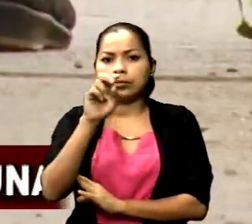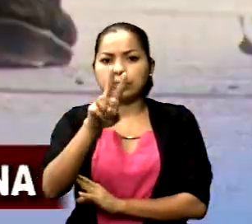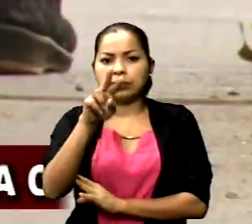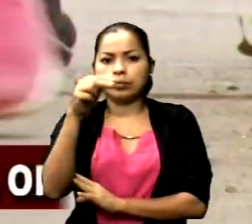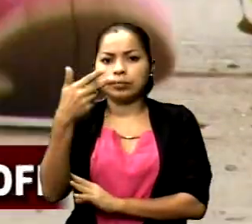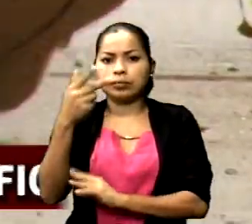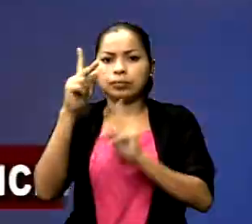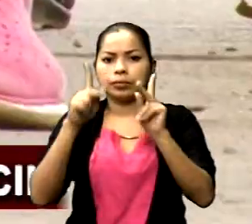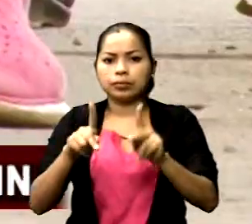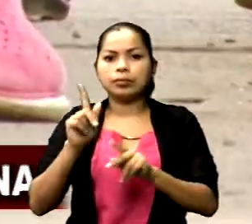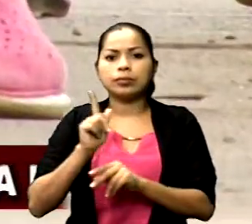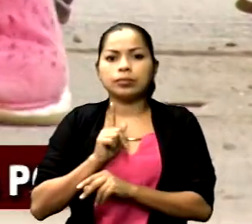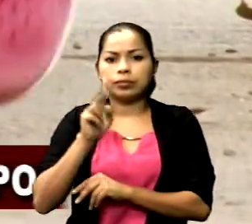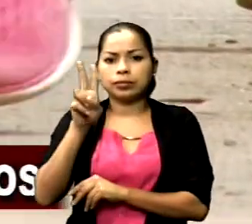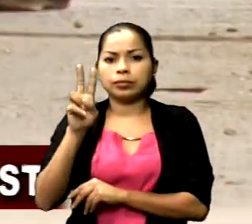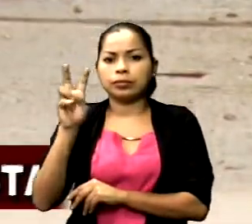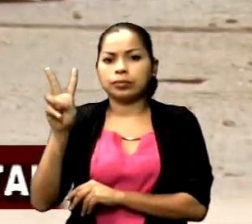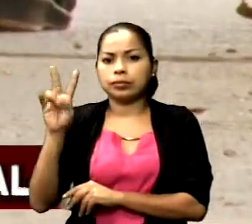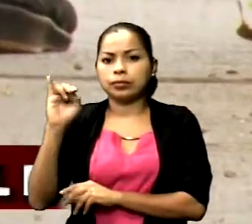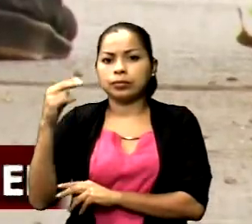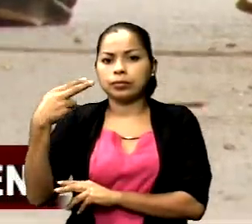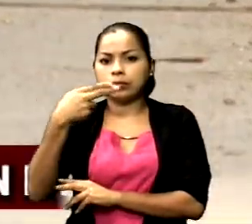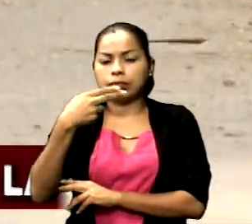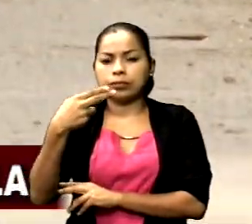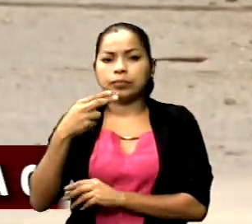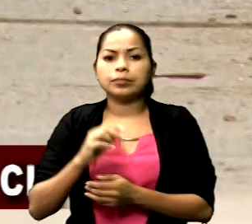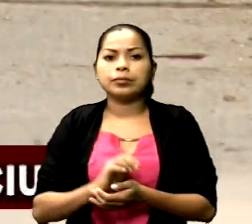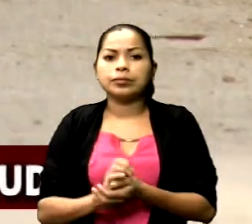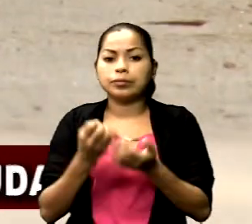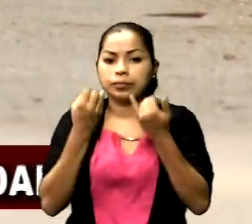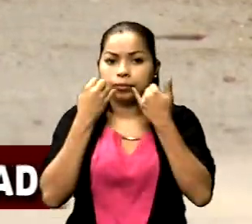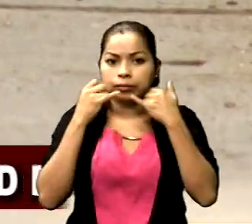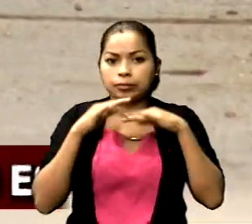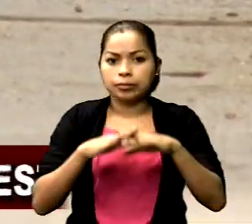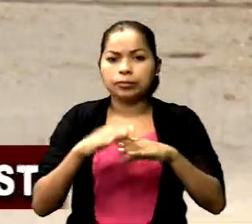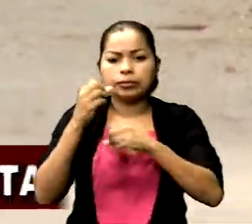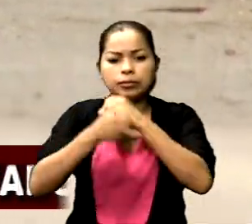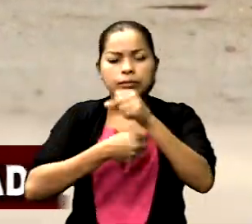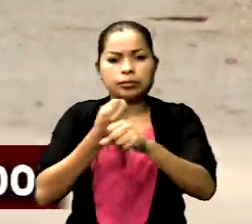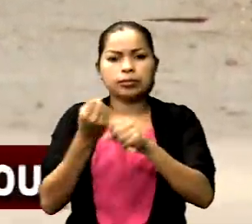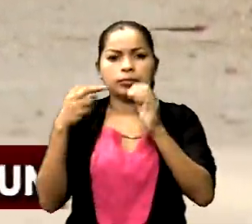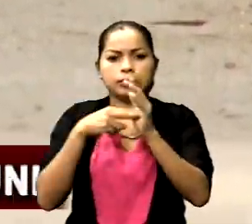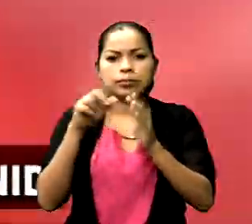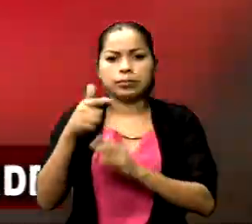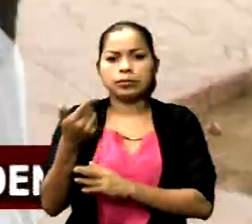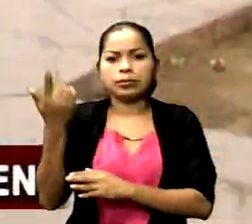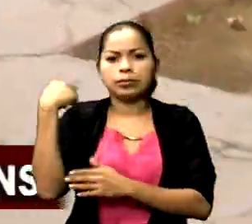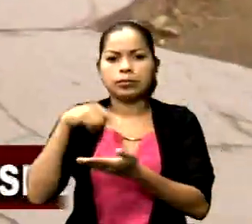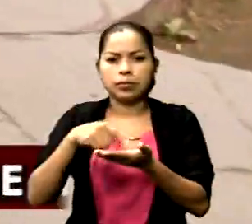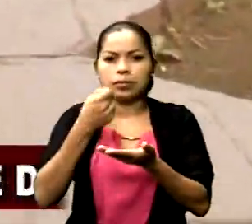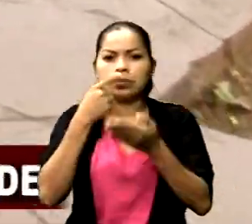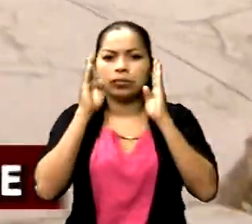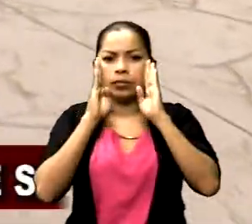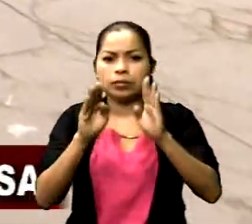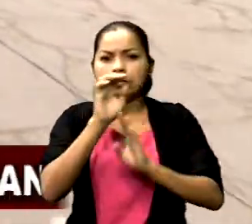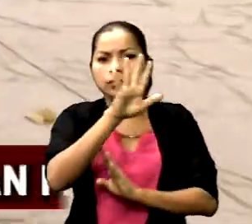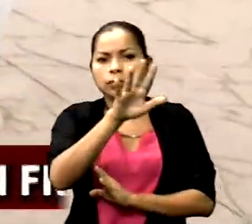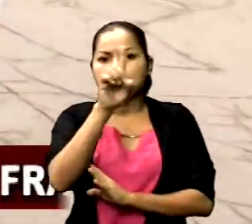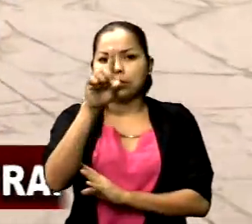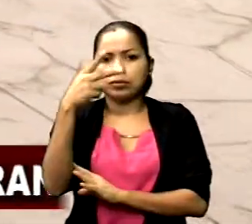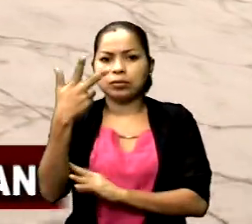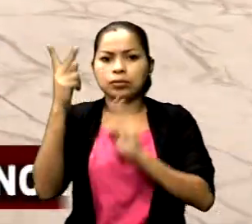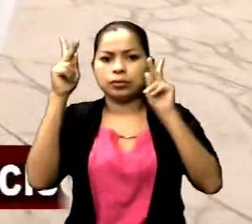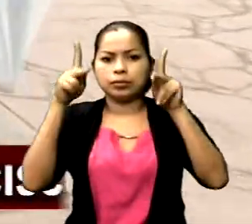9.728 personas conviviendo con VIH. Además, informó que en el 2007 se garantizó el tratamiento a